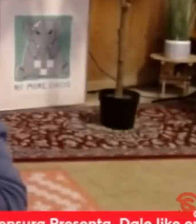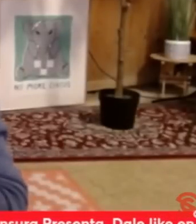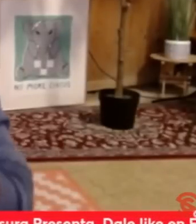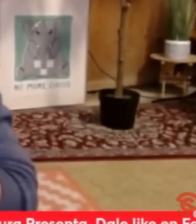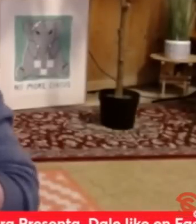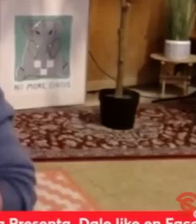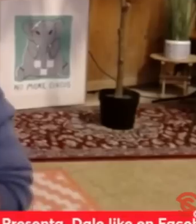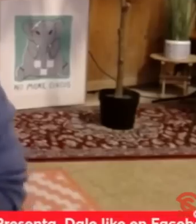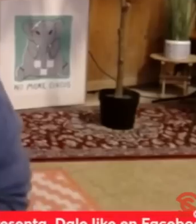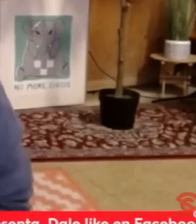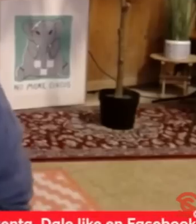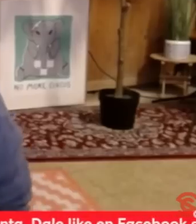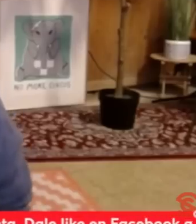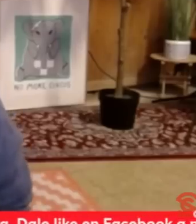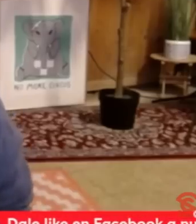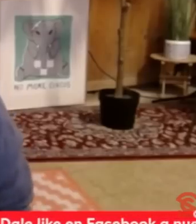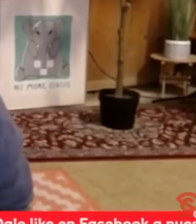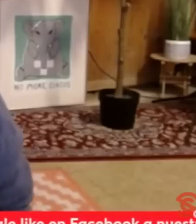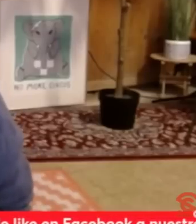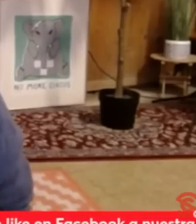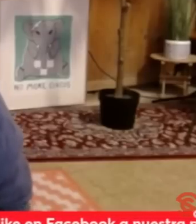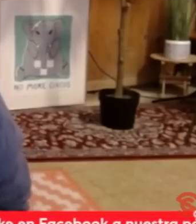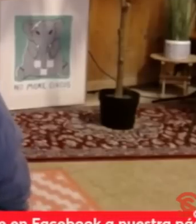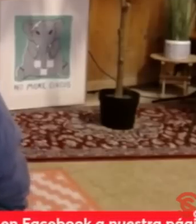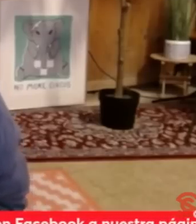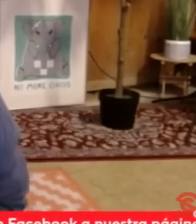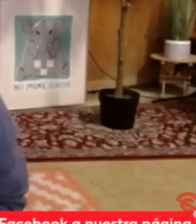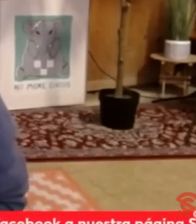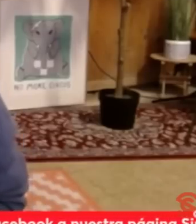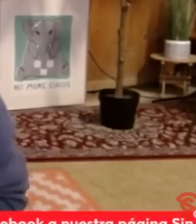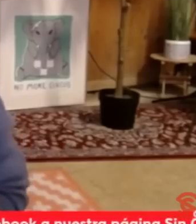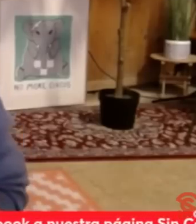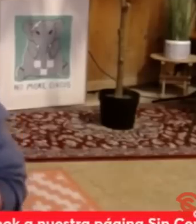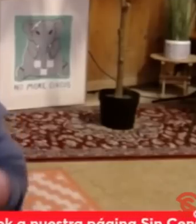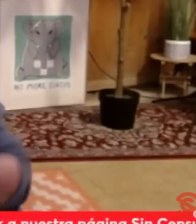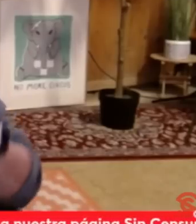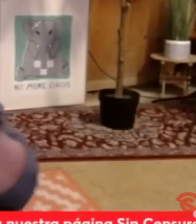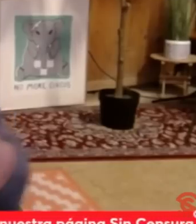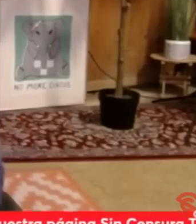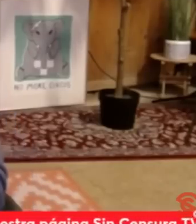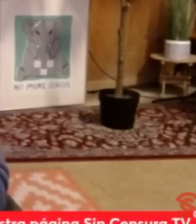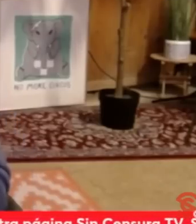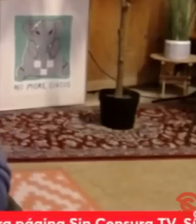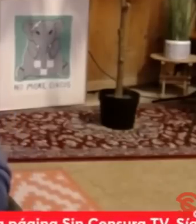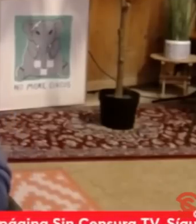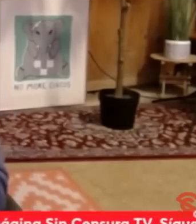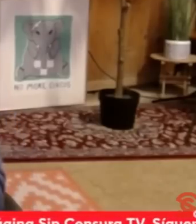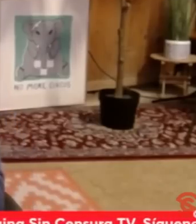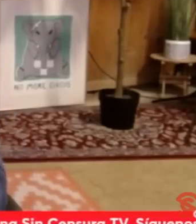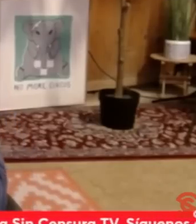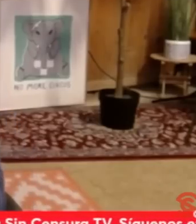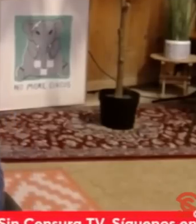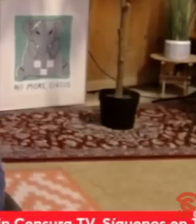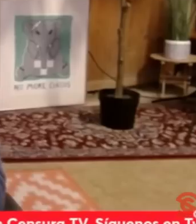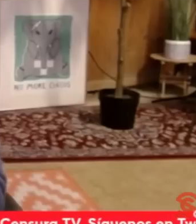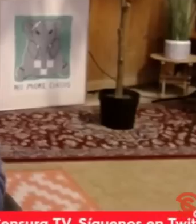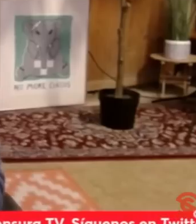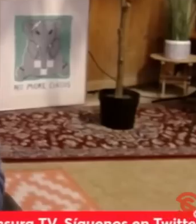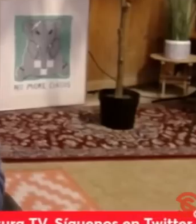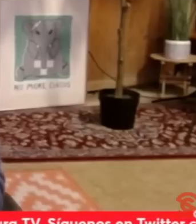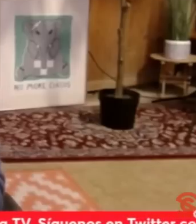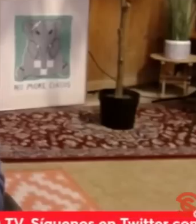9. Nunca antes visto, ¿eh? O sí, fíjense que al principio de las mañaneras del presidente López Obrador sí eran más escuetas,